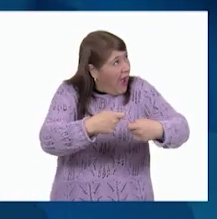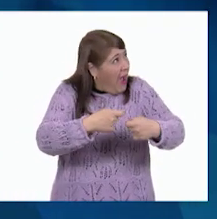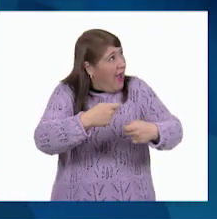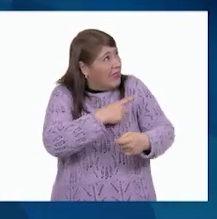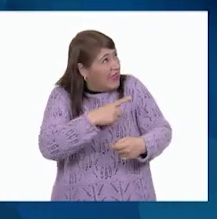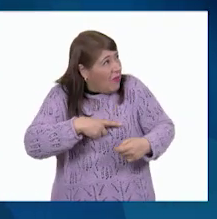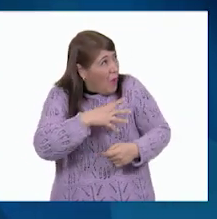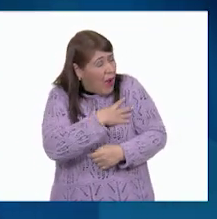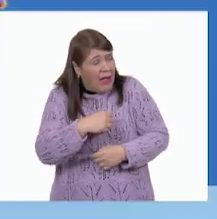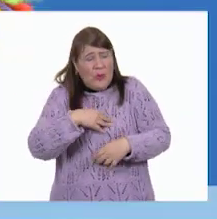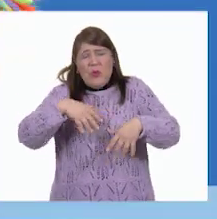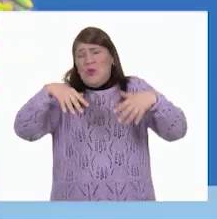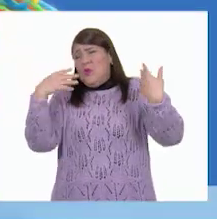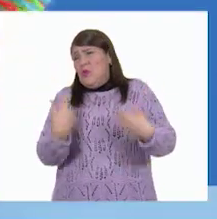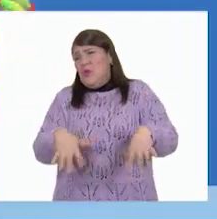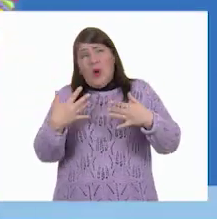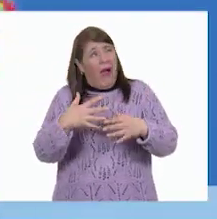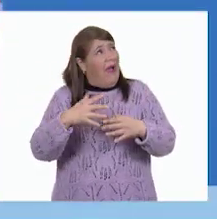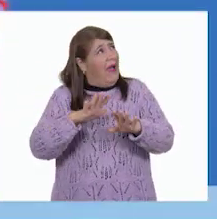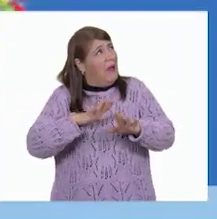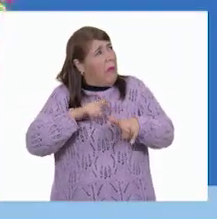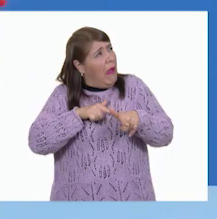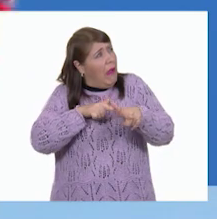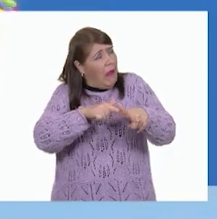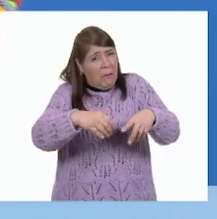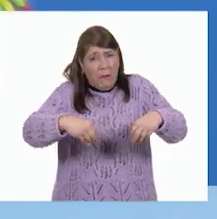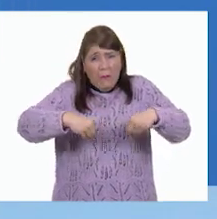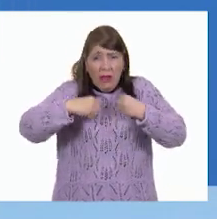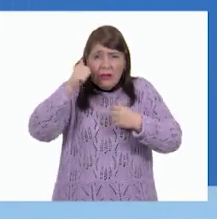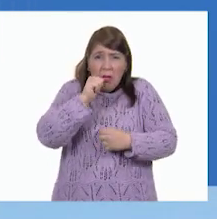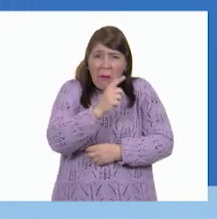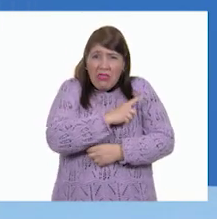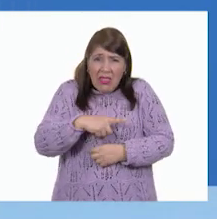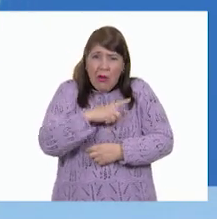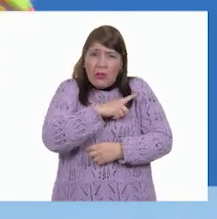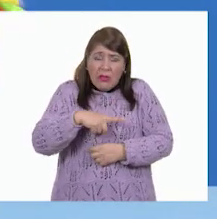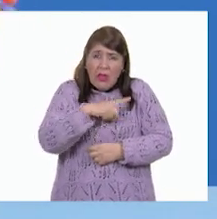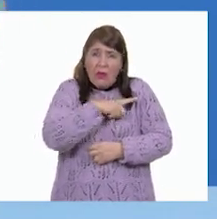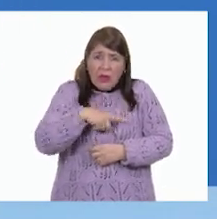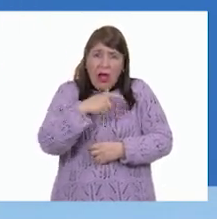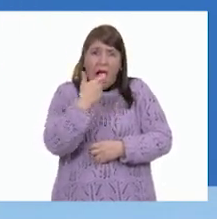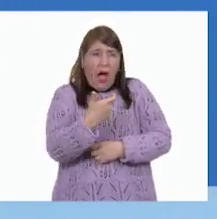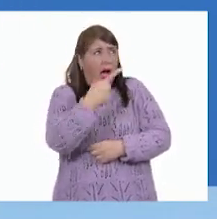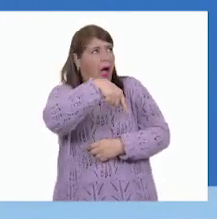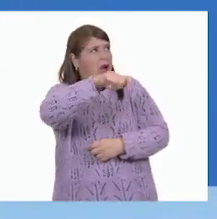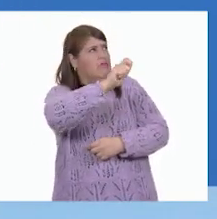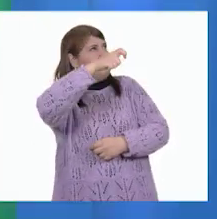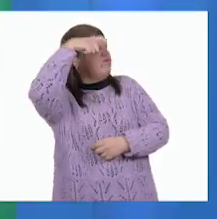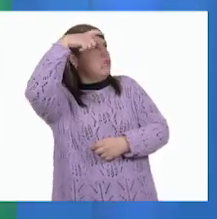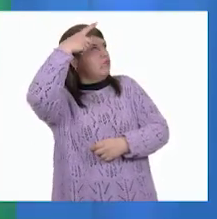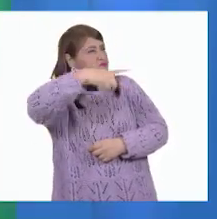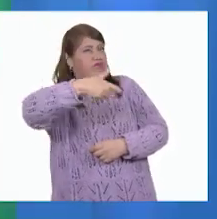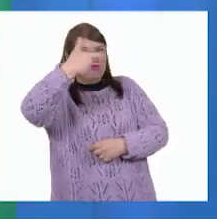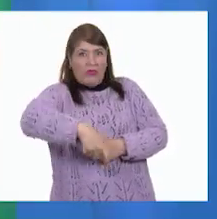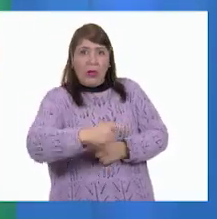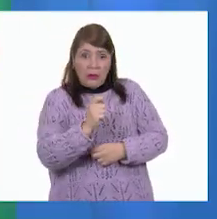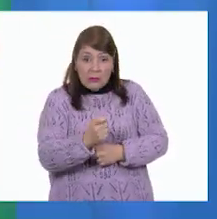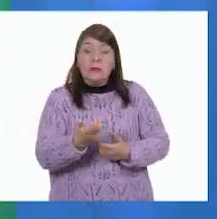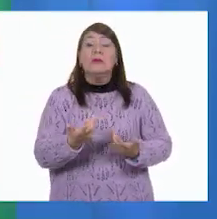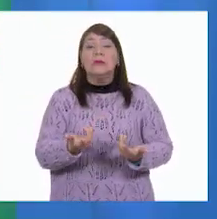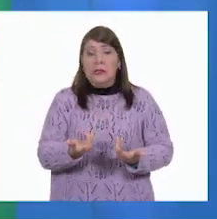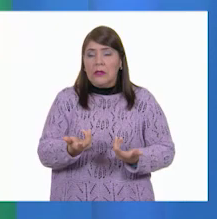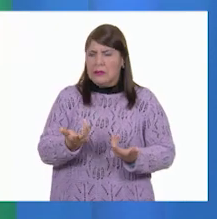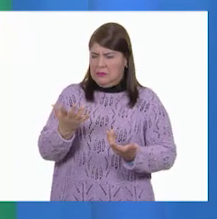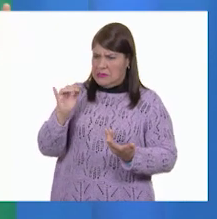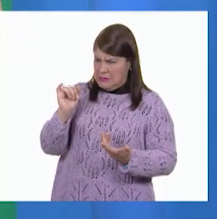entonces toda su vida o todo el tiempo quedaban endeudados con los hacendados. Además, si ellos